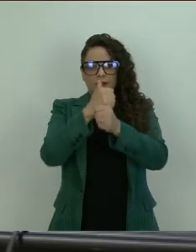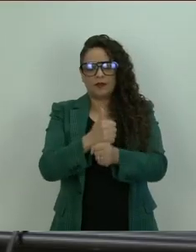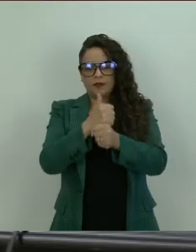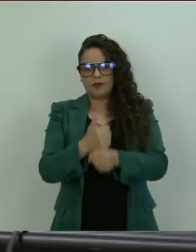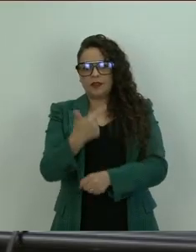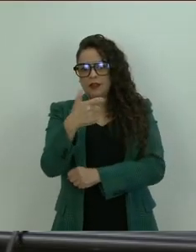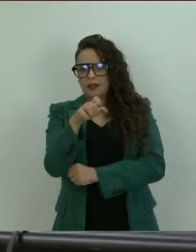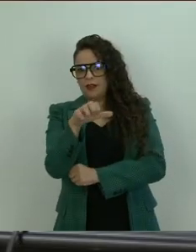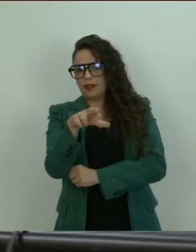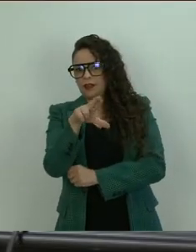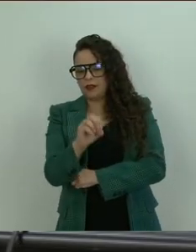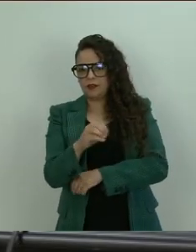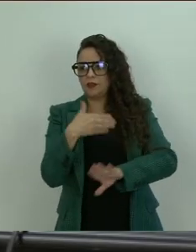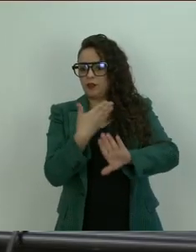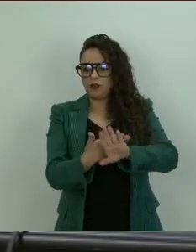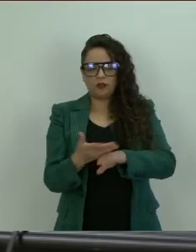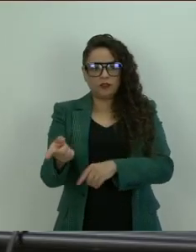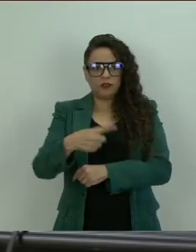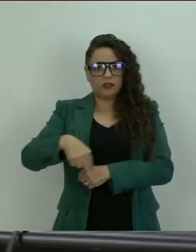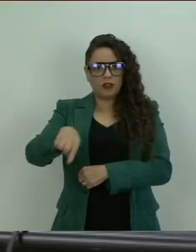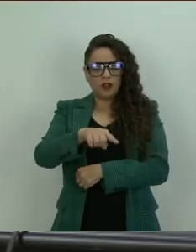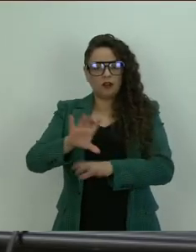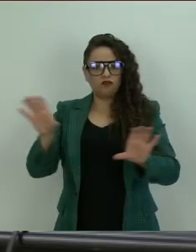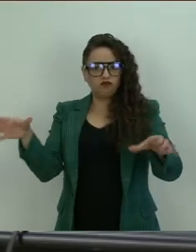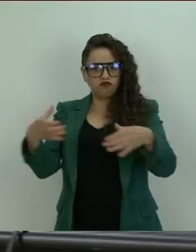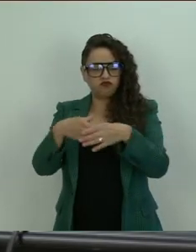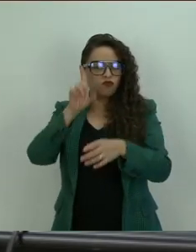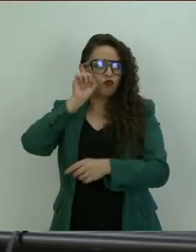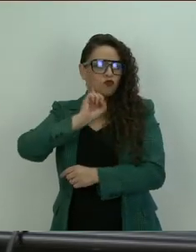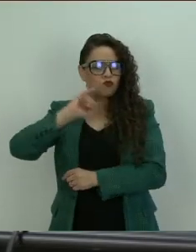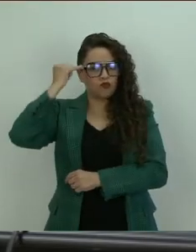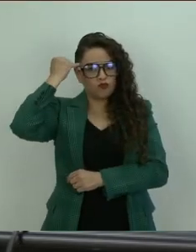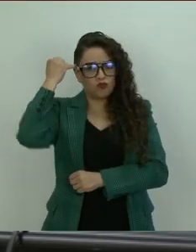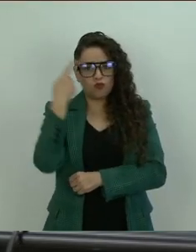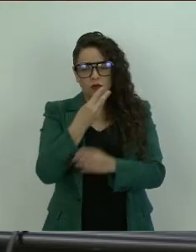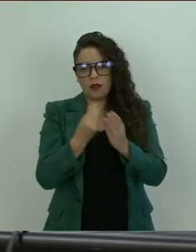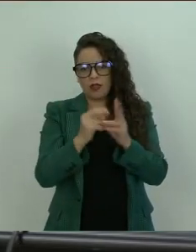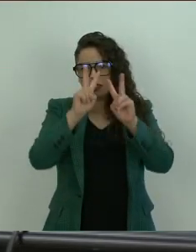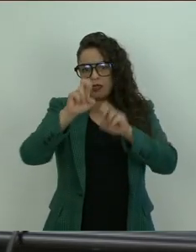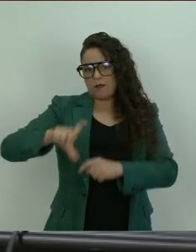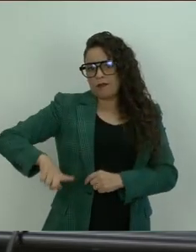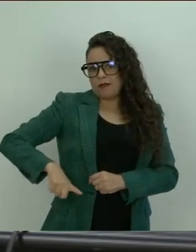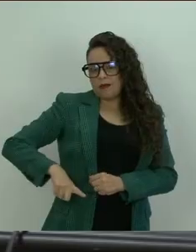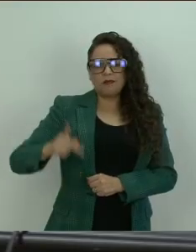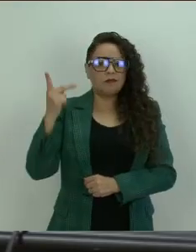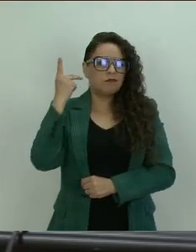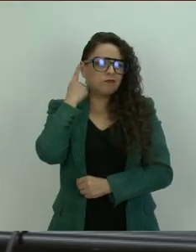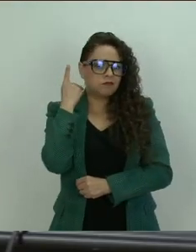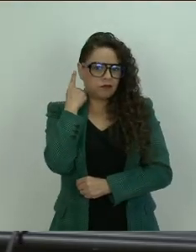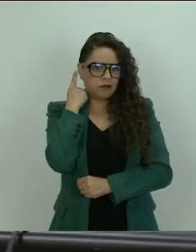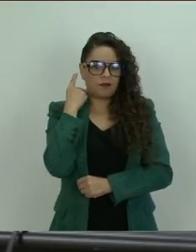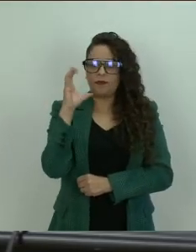mujeres indígenas en la vida política y pública. De acuerdo con la ONU, existen cerca de